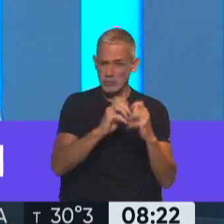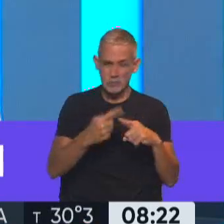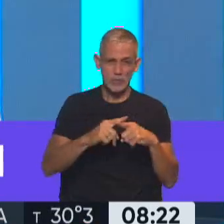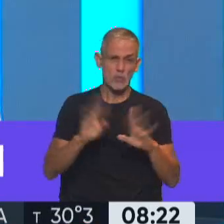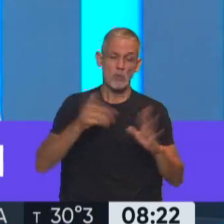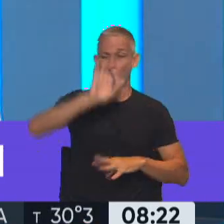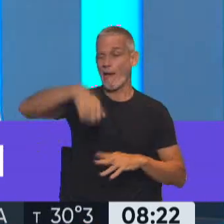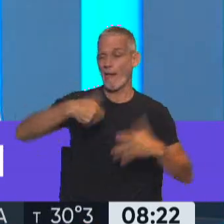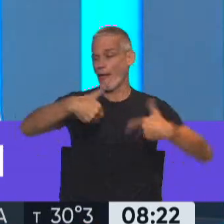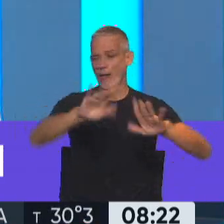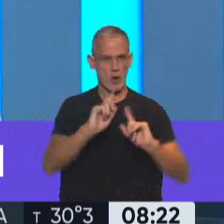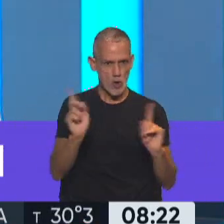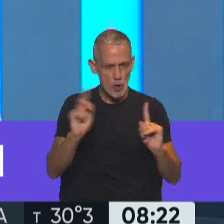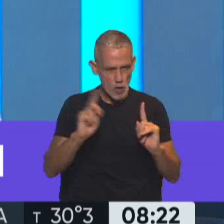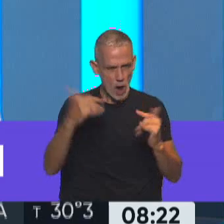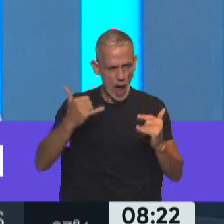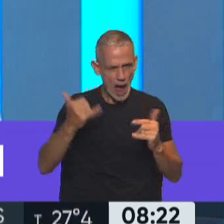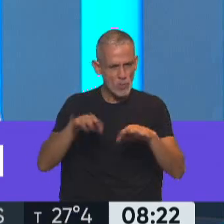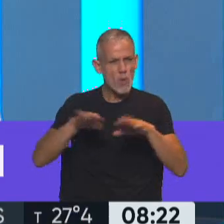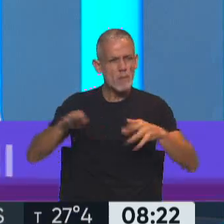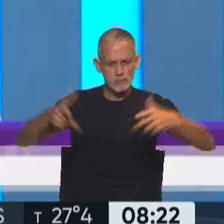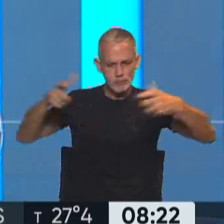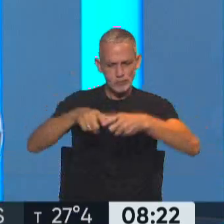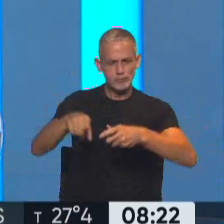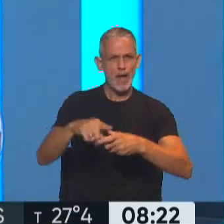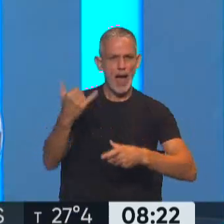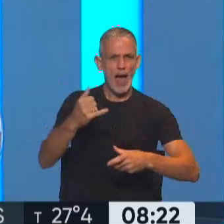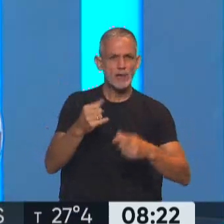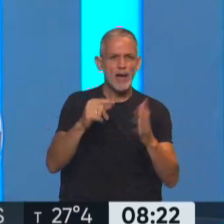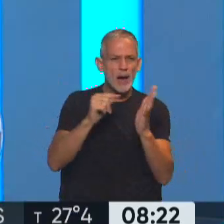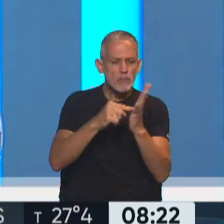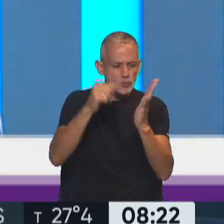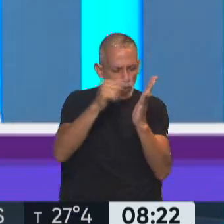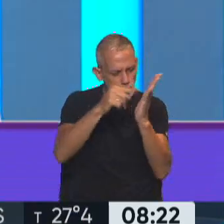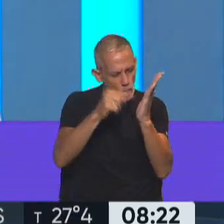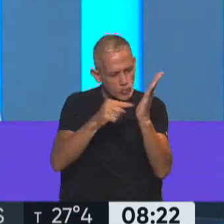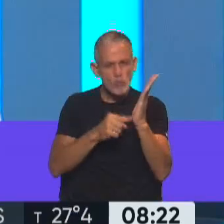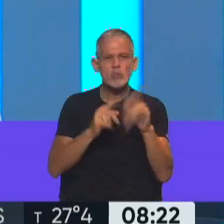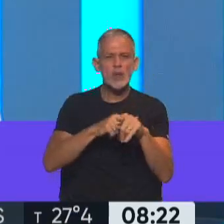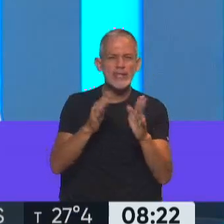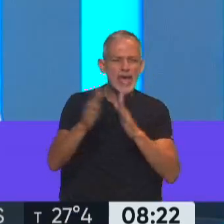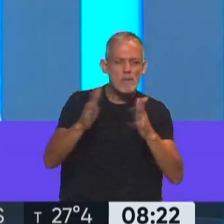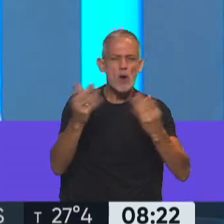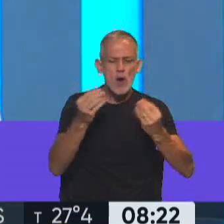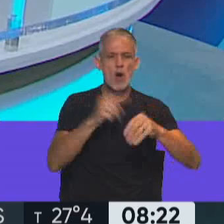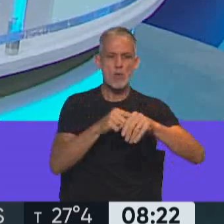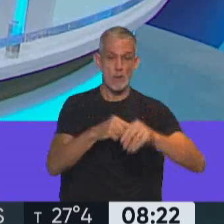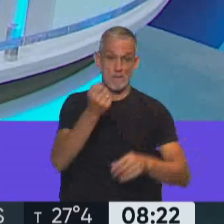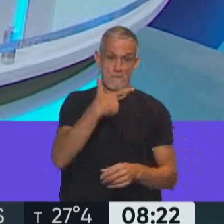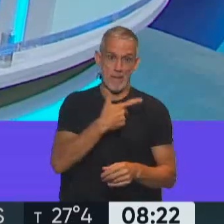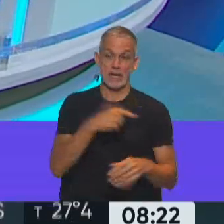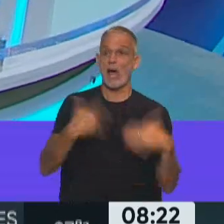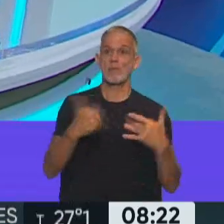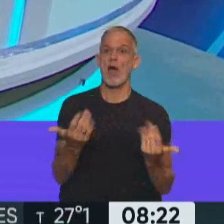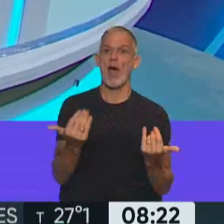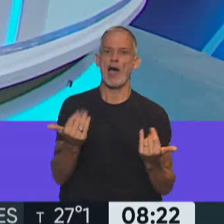lo ignora. Había una mesa que discutía cada uno de los puntos, los tiempos, Macri